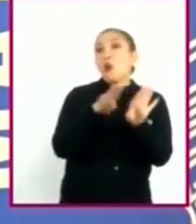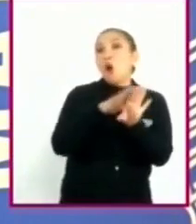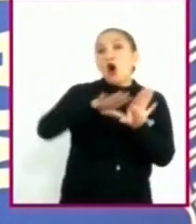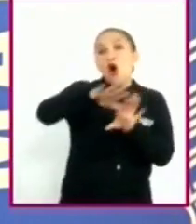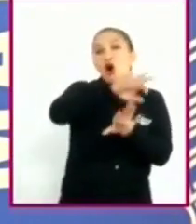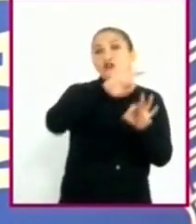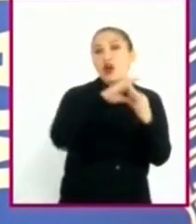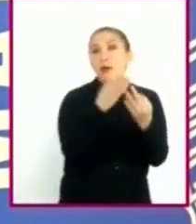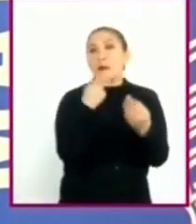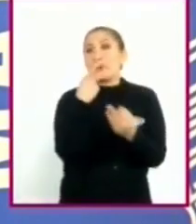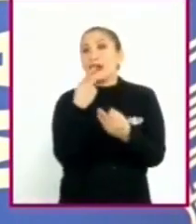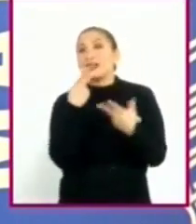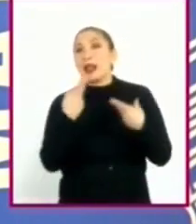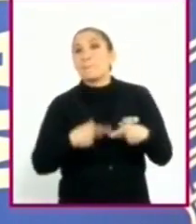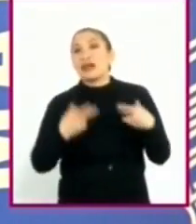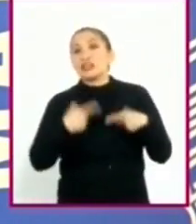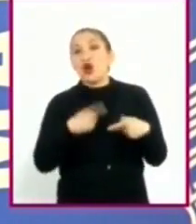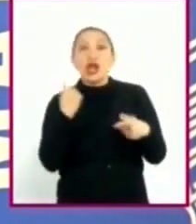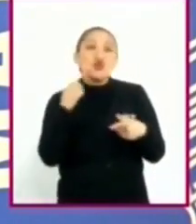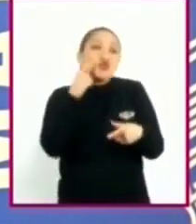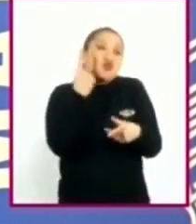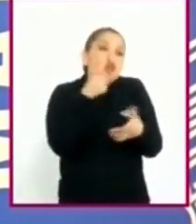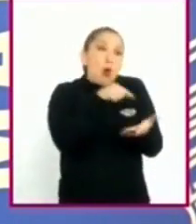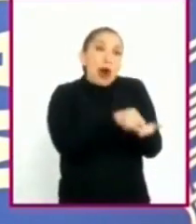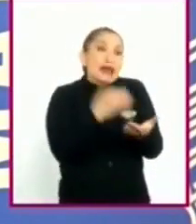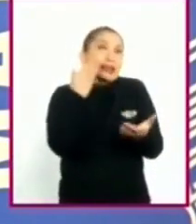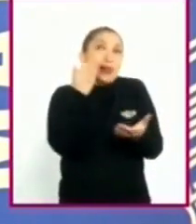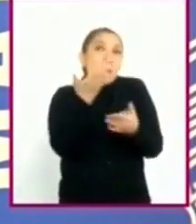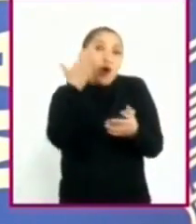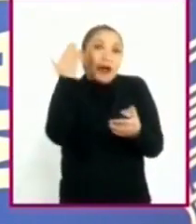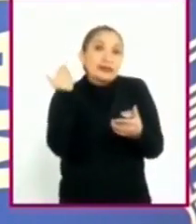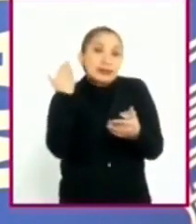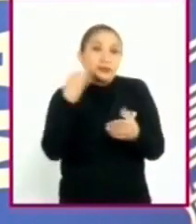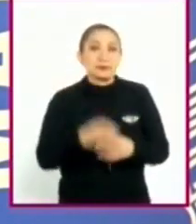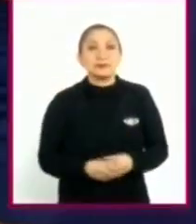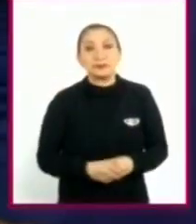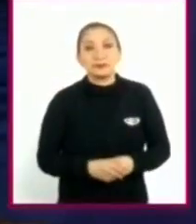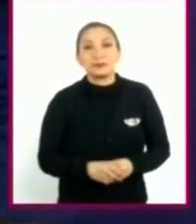la forma de hablar de la gente en determinadas épocas y lugares.